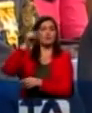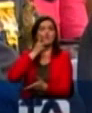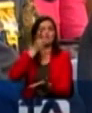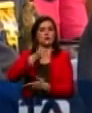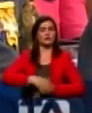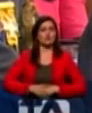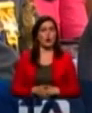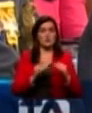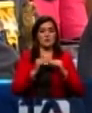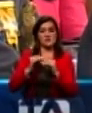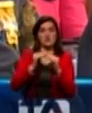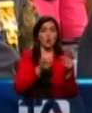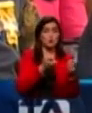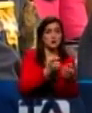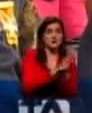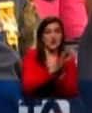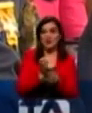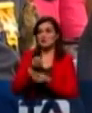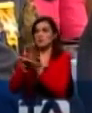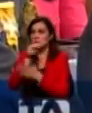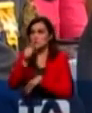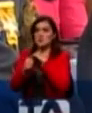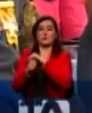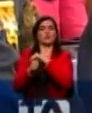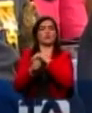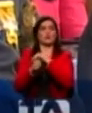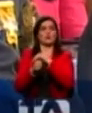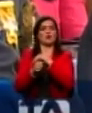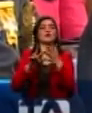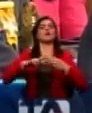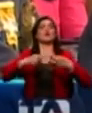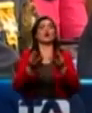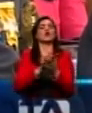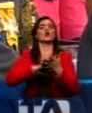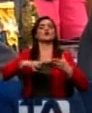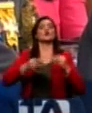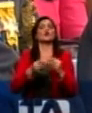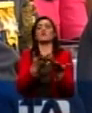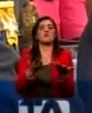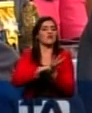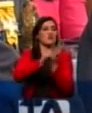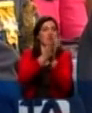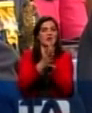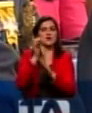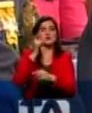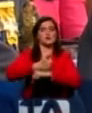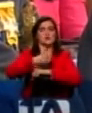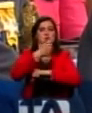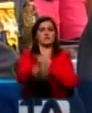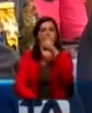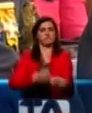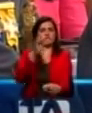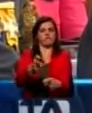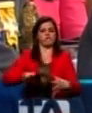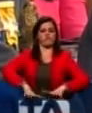controles, una democracia sin rendición de cuentas, solo engendra autoritarismo y corrupción, vicios con los